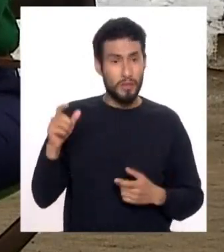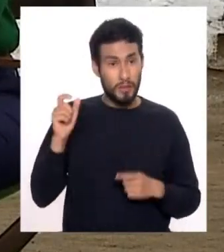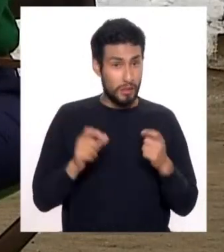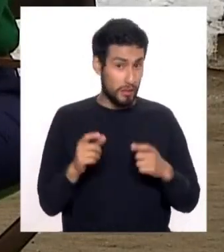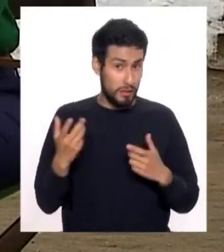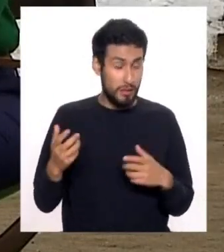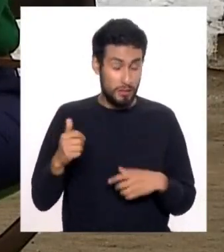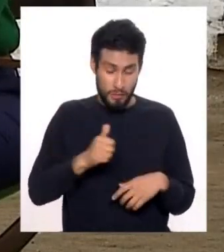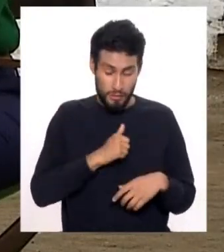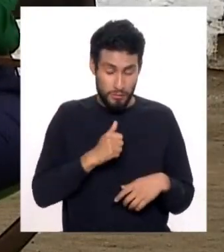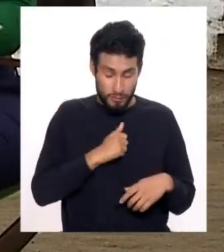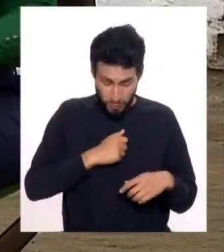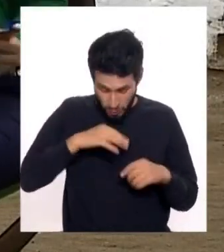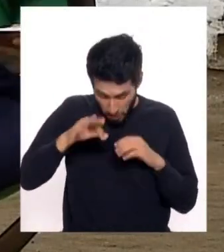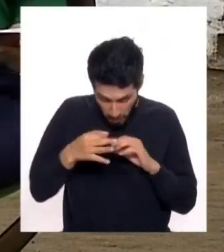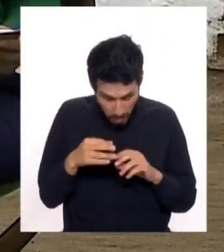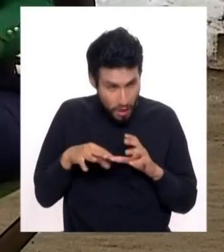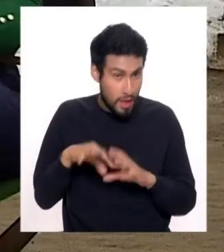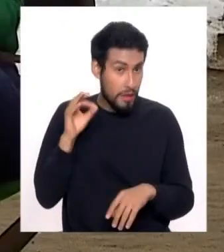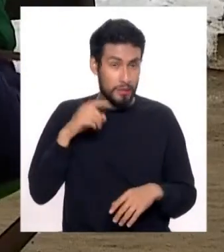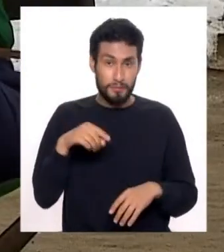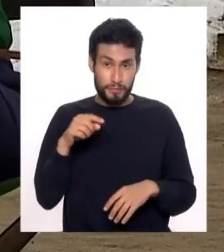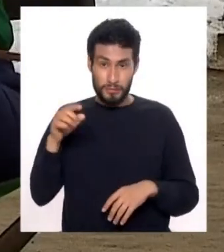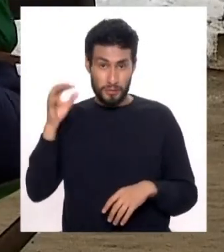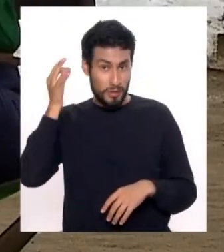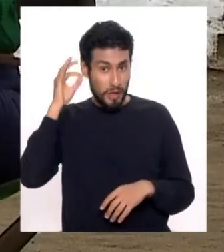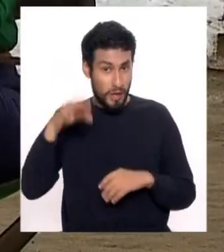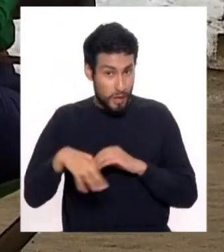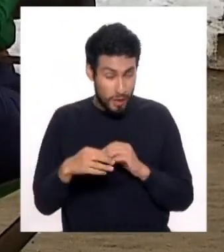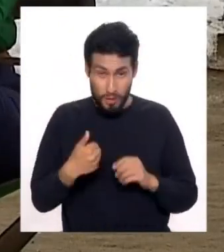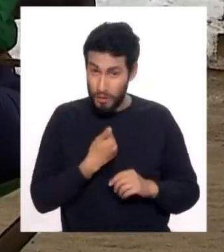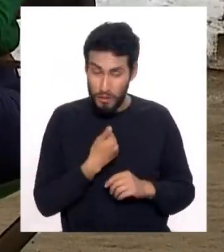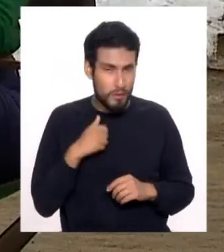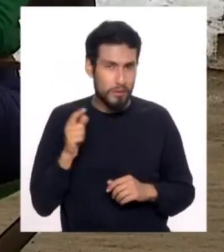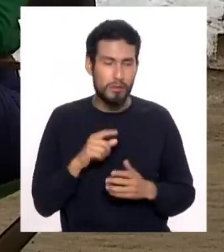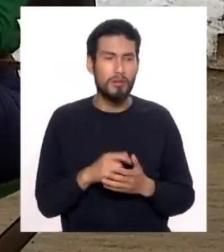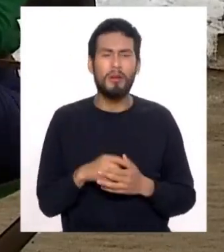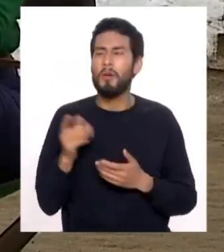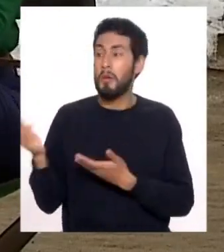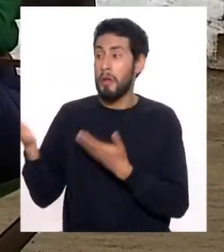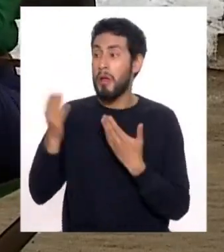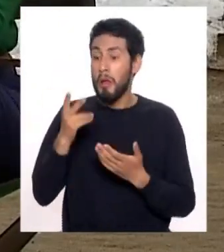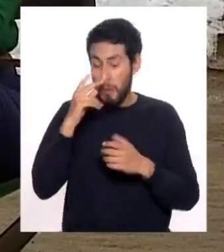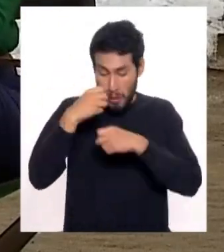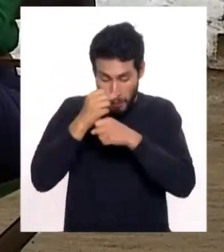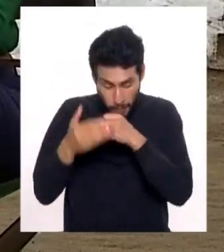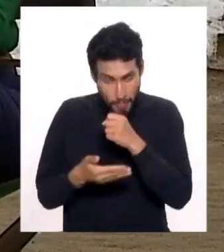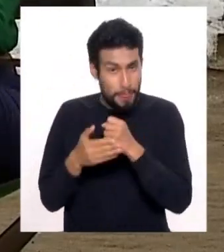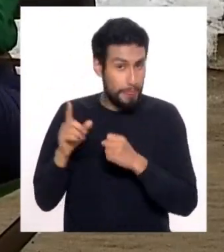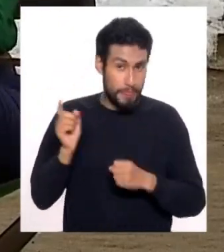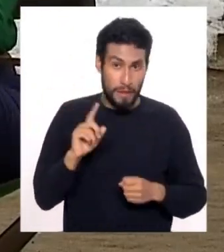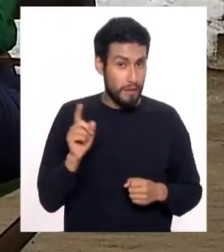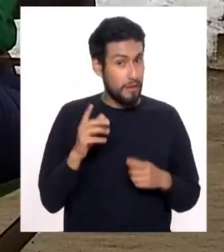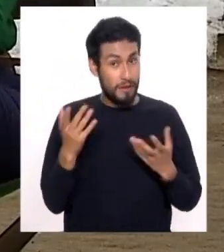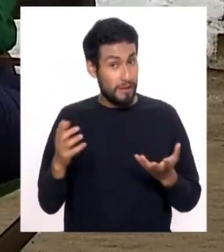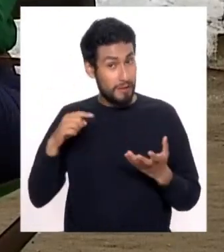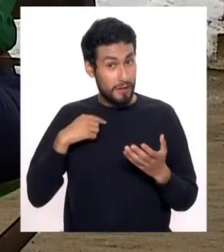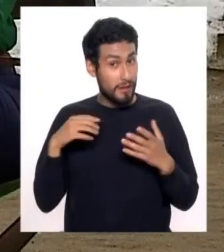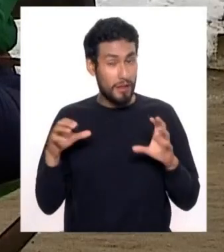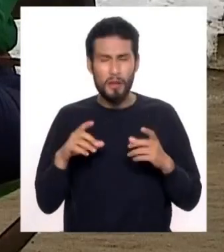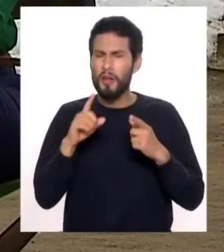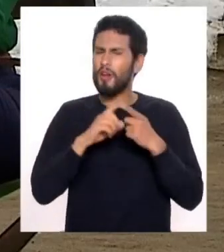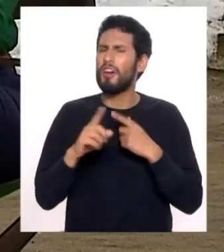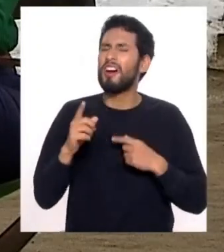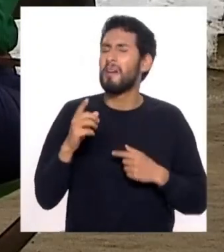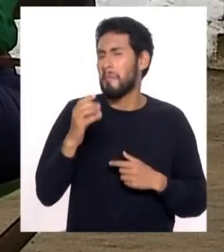una automuestra que le educamos a la persona para que lo haga y nos los trae para saber qué tipo de papilomavirus tiene, que es el tema que estamos tratando hoy.